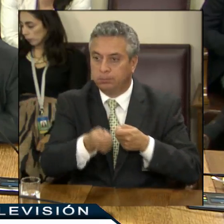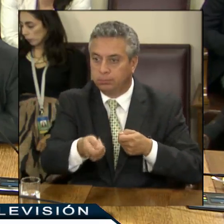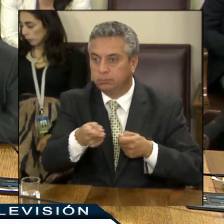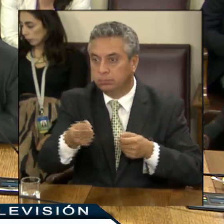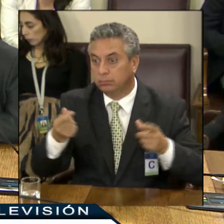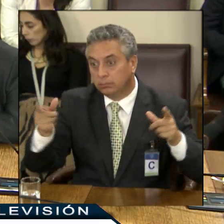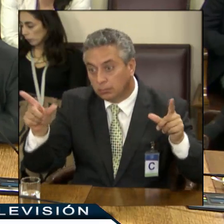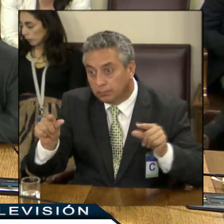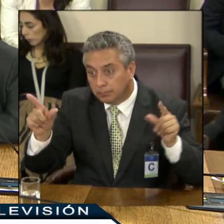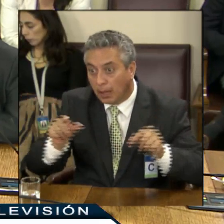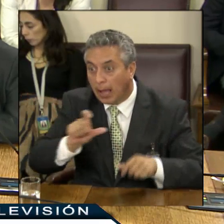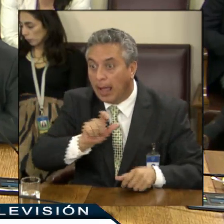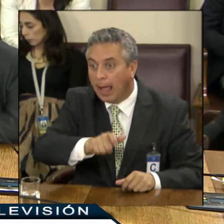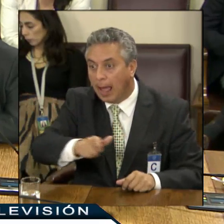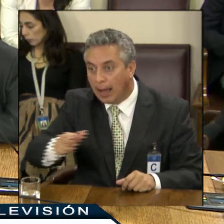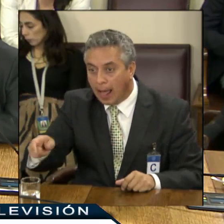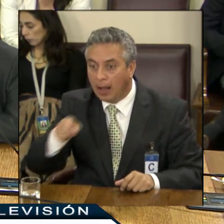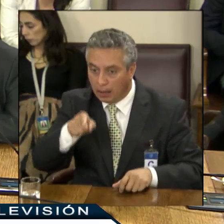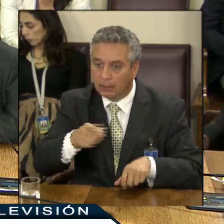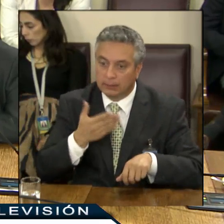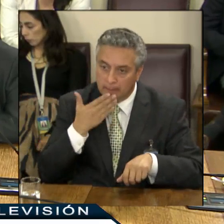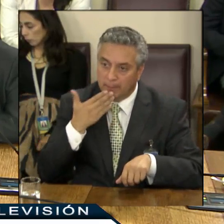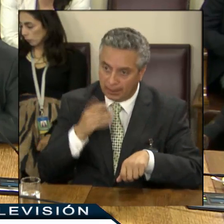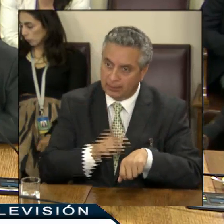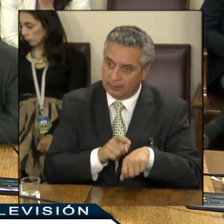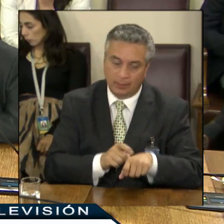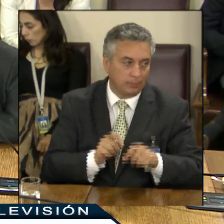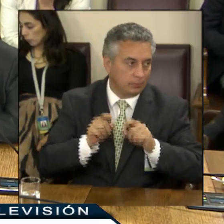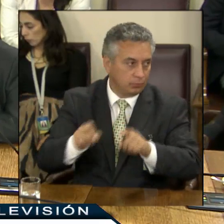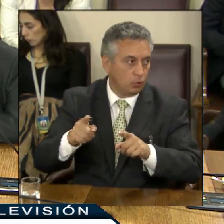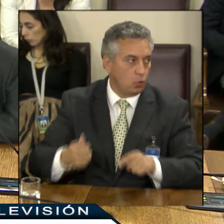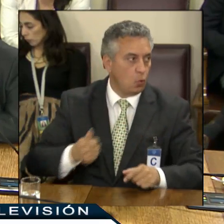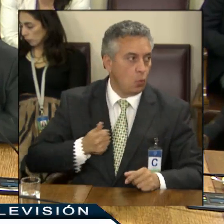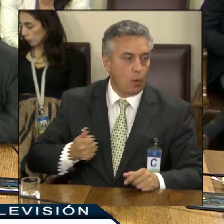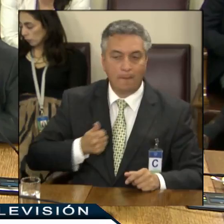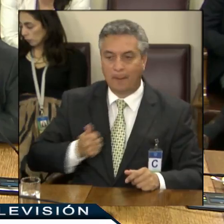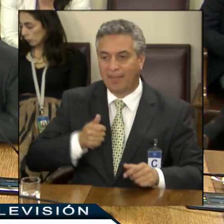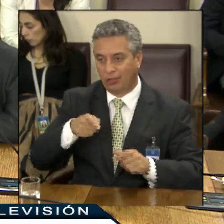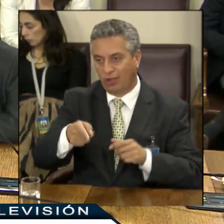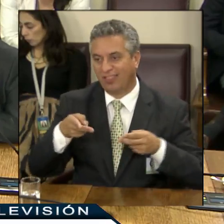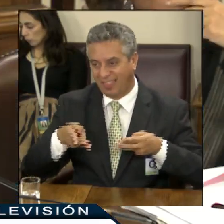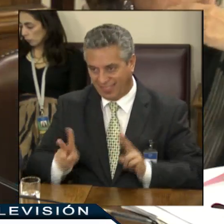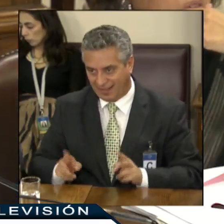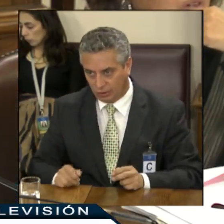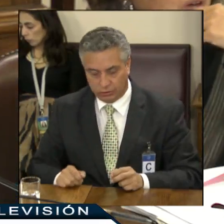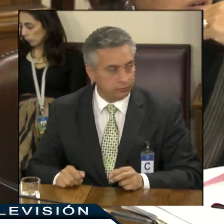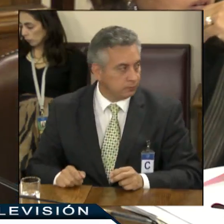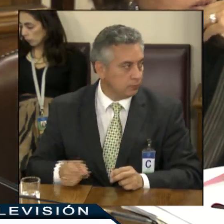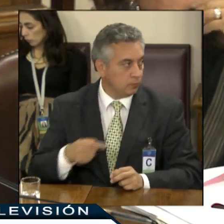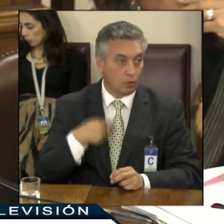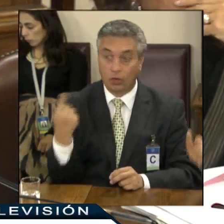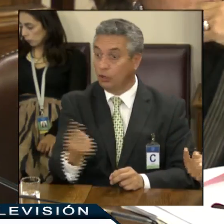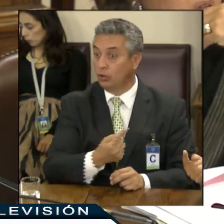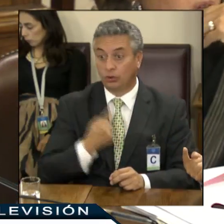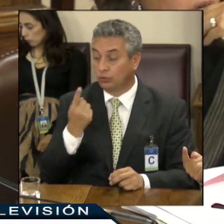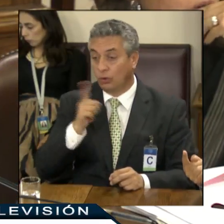ingresos que van a tener los canales para dedicarle No es cierto eh al cumplimiento este derecho nosotros no tenemos iniciativa legal sobre eso